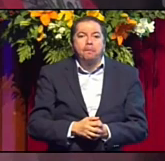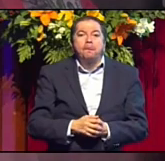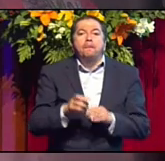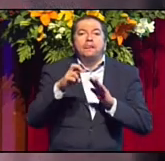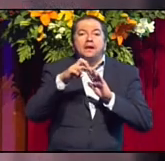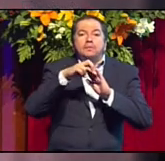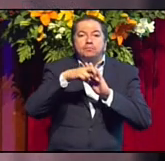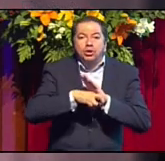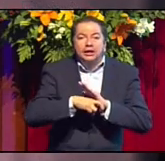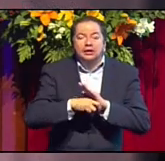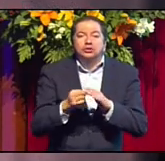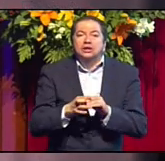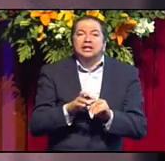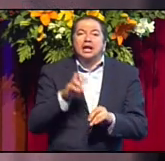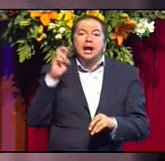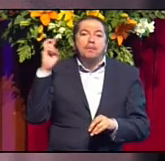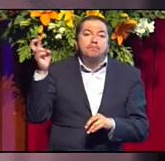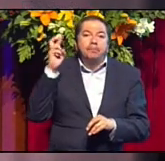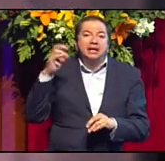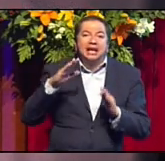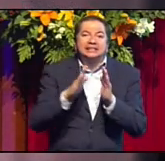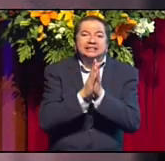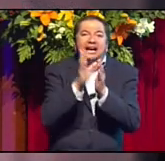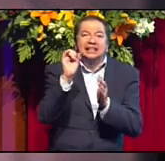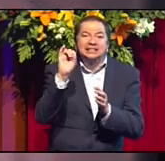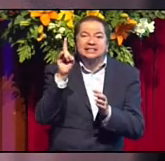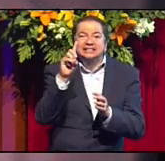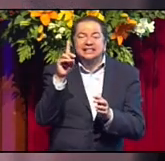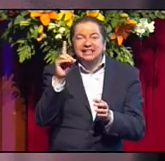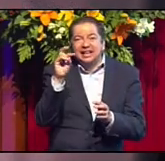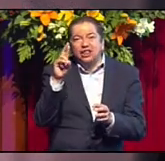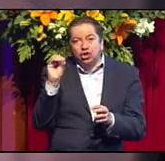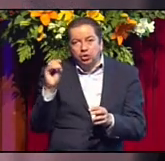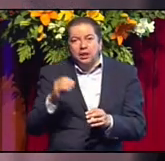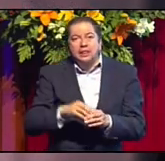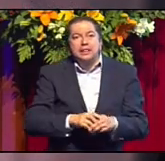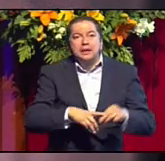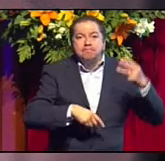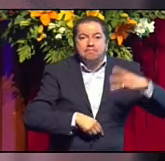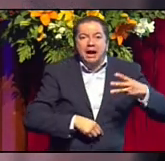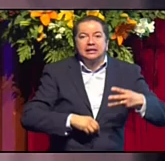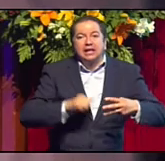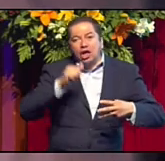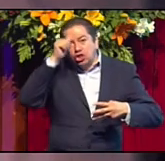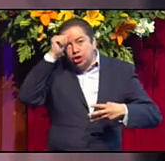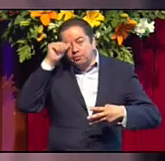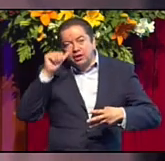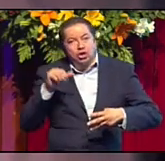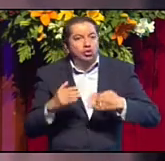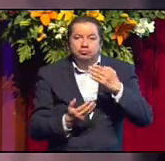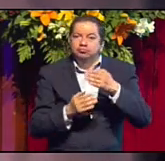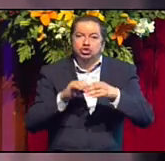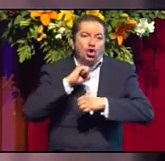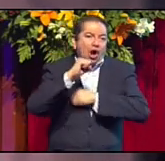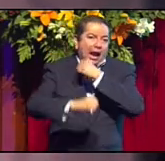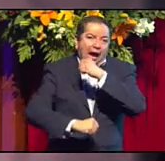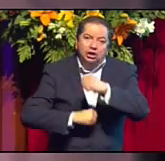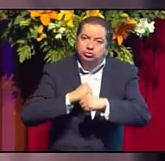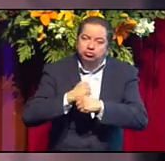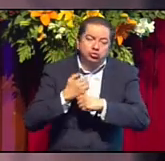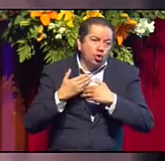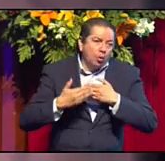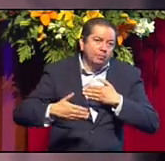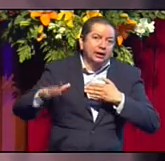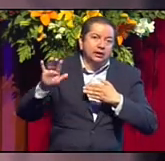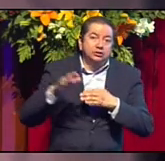significar que la Pampilla de San Isidro va a estar abierto de martes a domingo todo el año. Están licitando en este momento, esperamos que